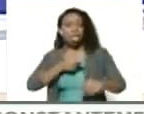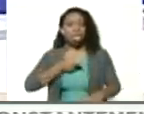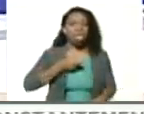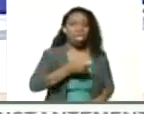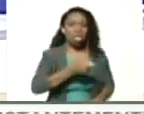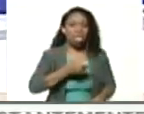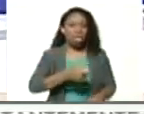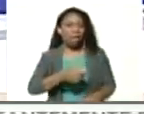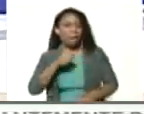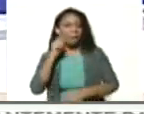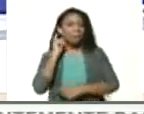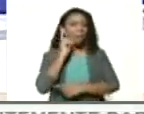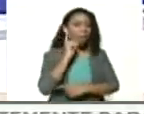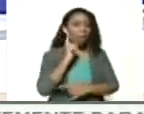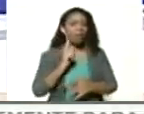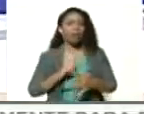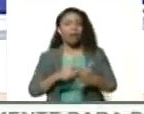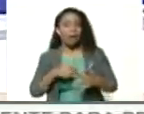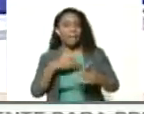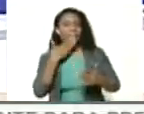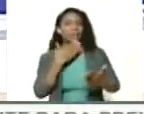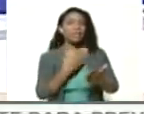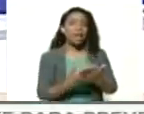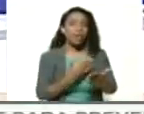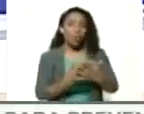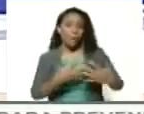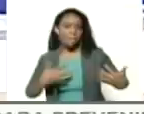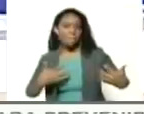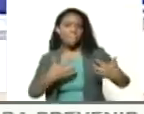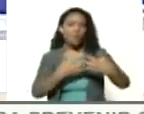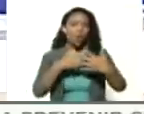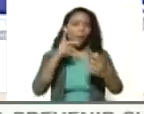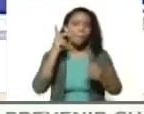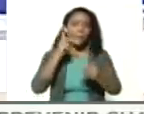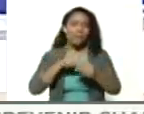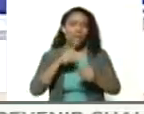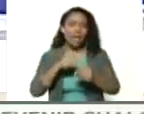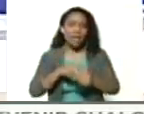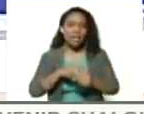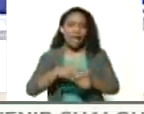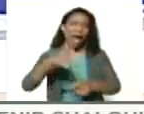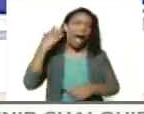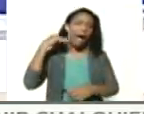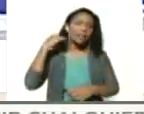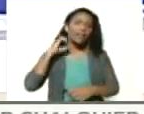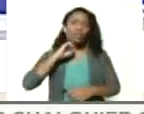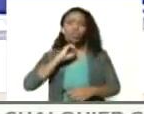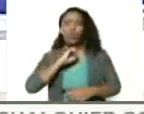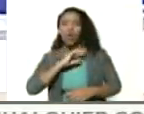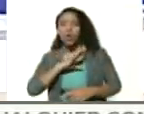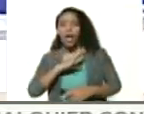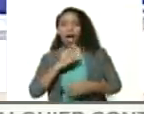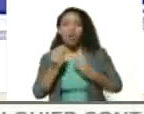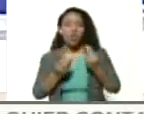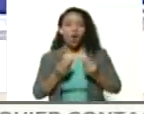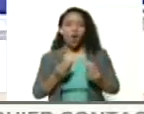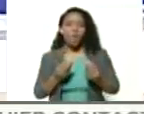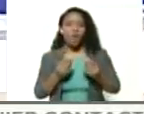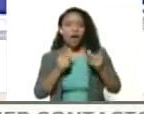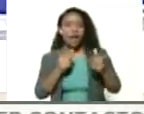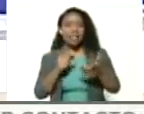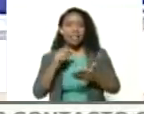las exigencias. Vino el conflicto de PDVSA, la antigua meritocracia,